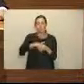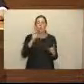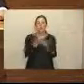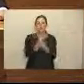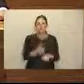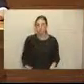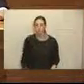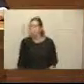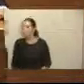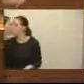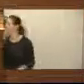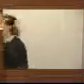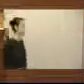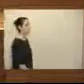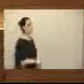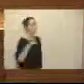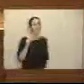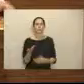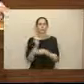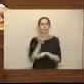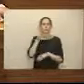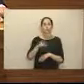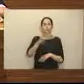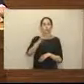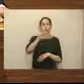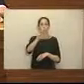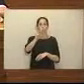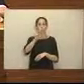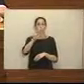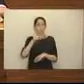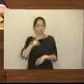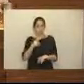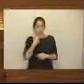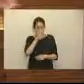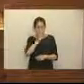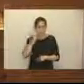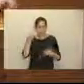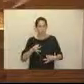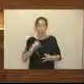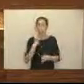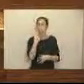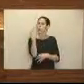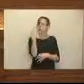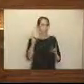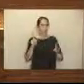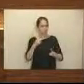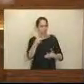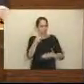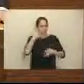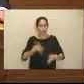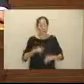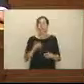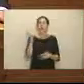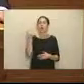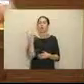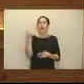Y fue UPyD el que planteó eso. ¿Por qué voy a negar que lo hicimos nosotros? No, pero es que es cierto. No lo voy a negar. Es más, usted ayer ofreció un pacto